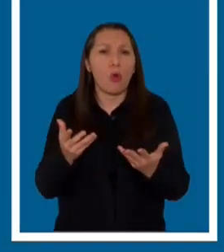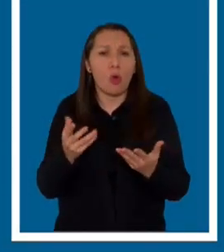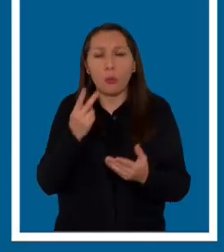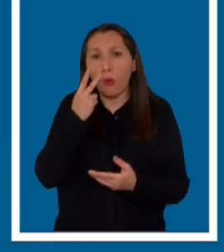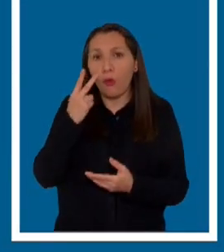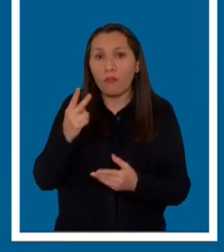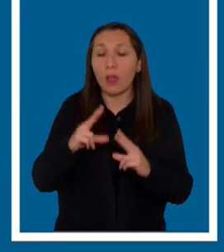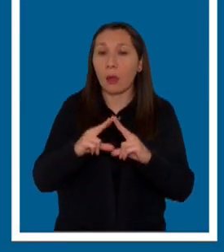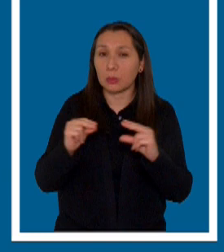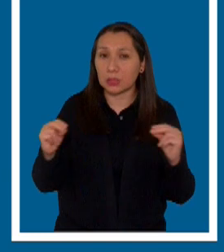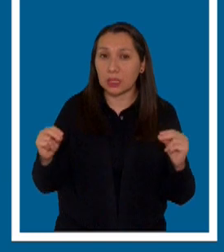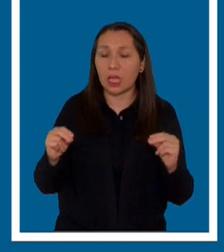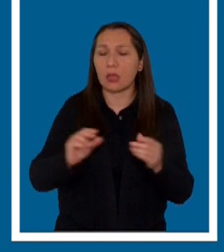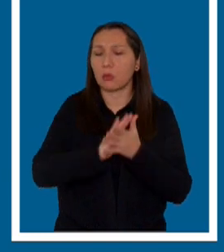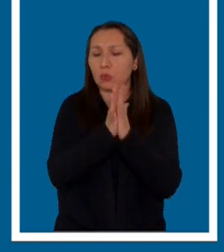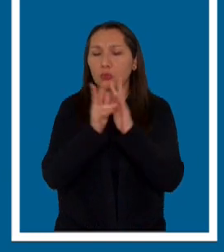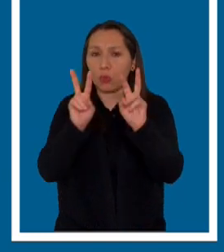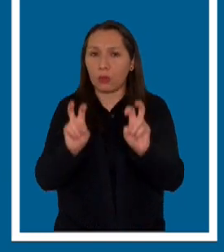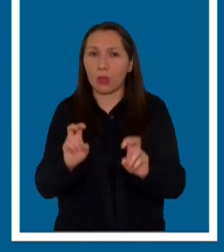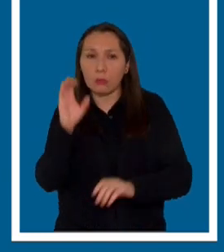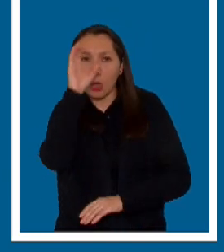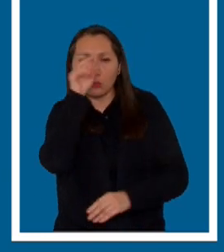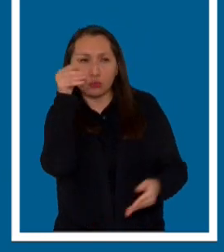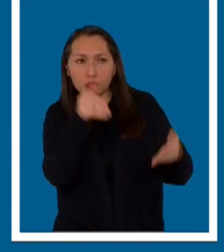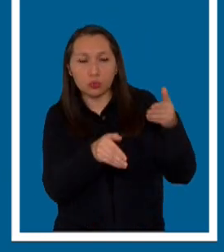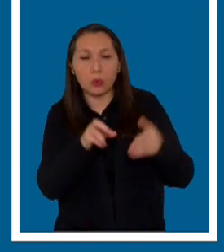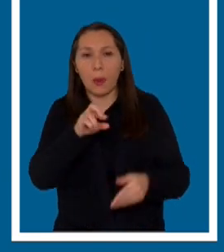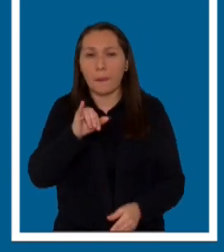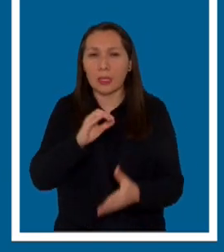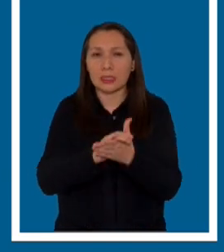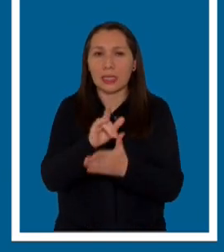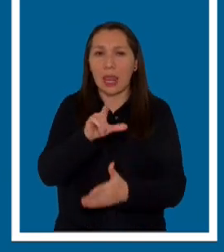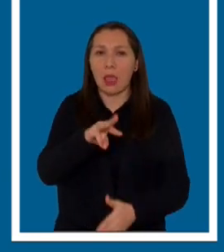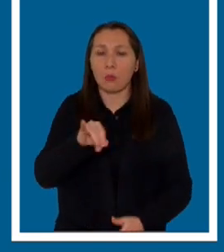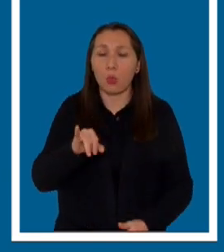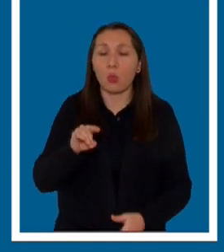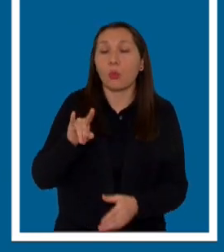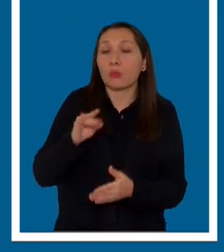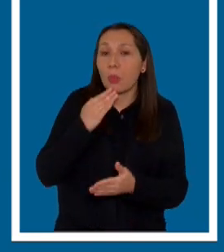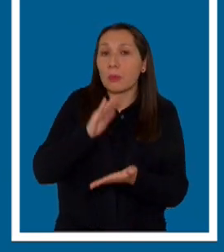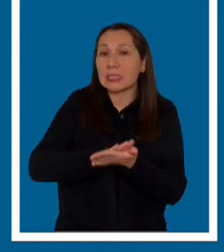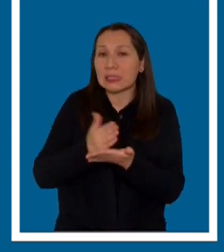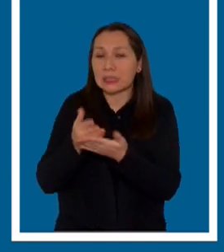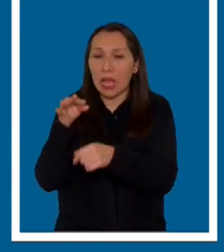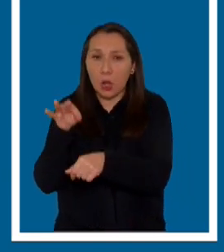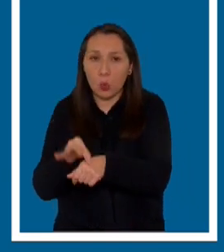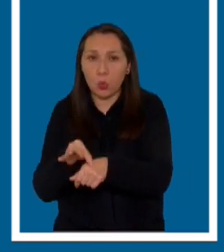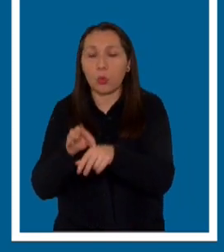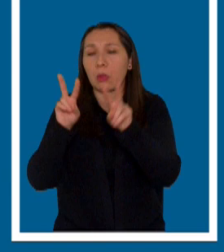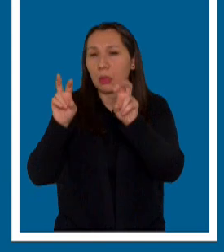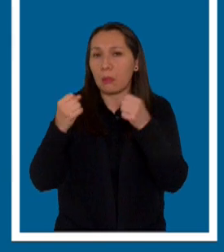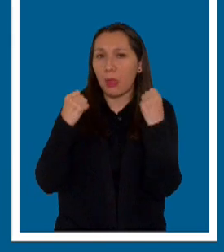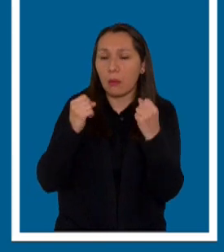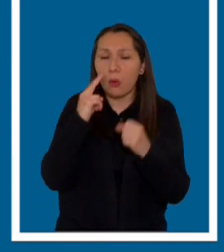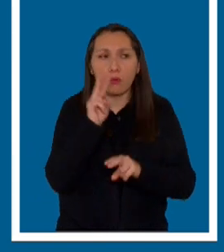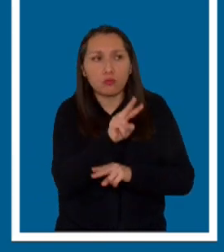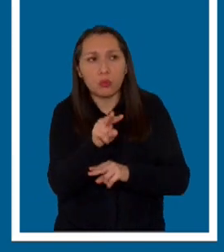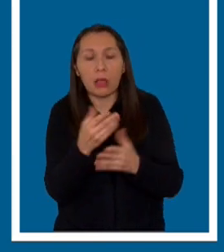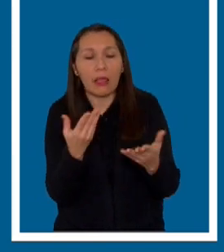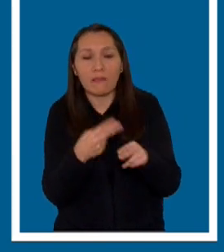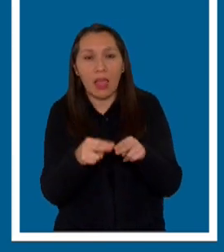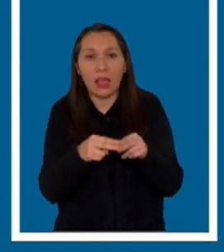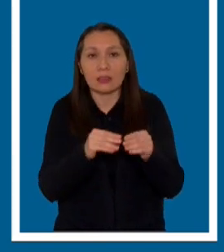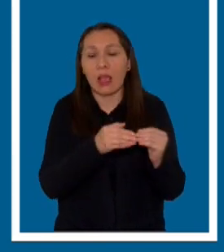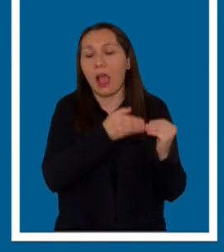verdad en todos los aspectos turístico también el aspecto salud en el aspecto deportivo Y qué es lo que se